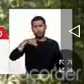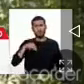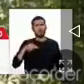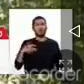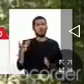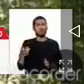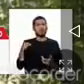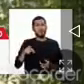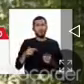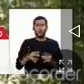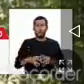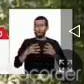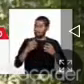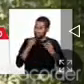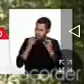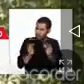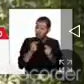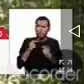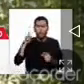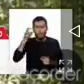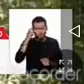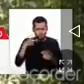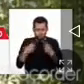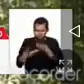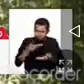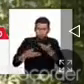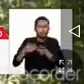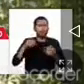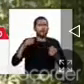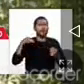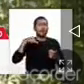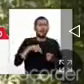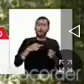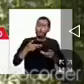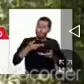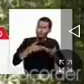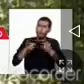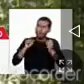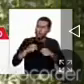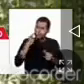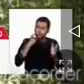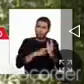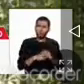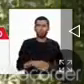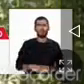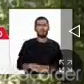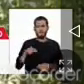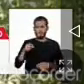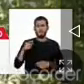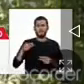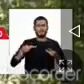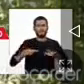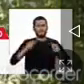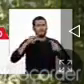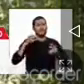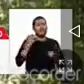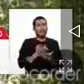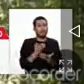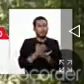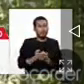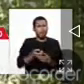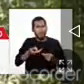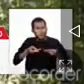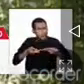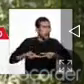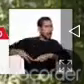a una audaz política de apertura comercial que hay que reconocer, registraba tasas de crecimiento económico aún